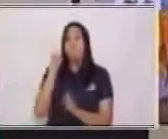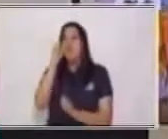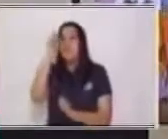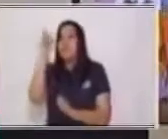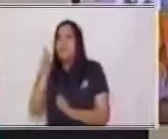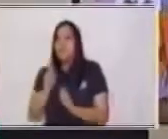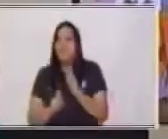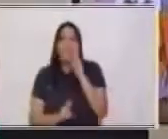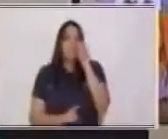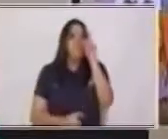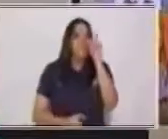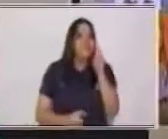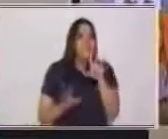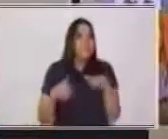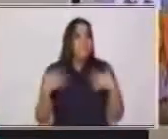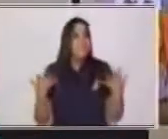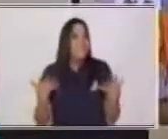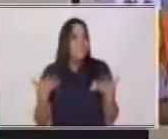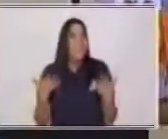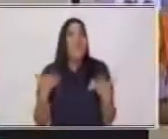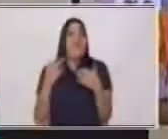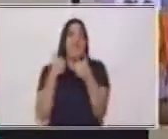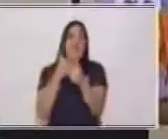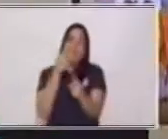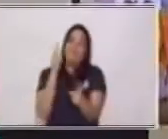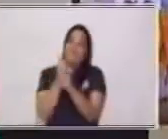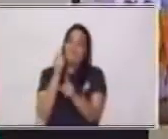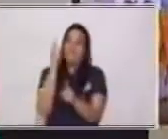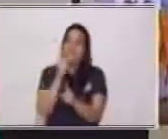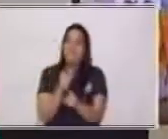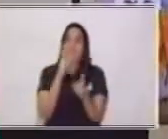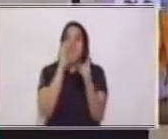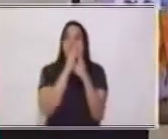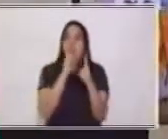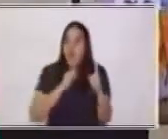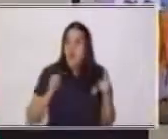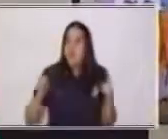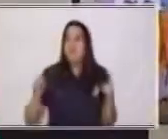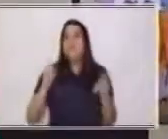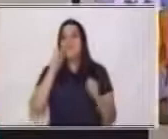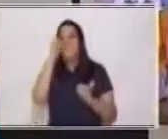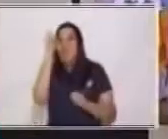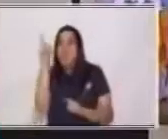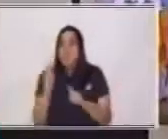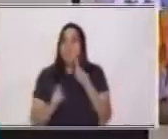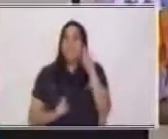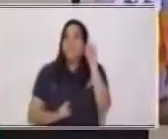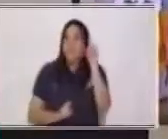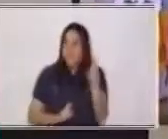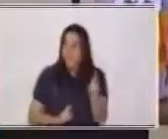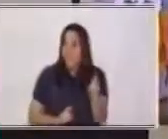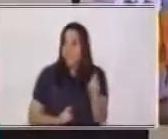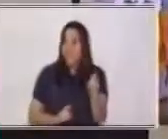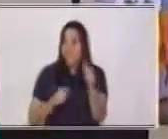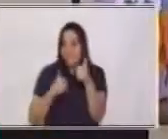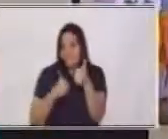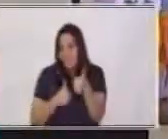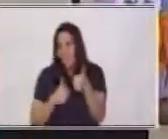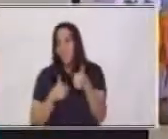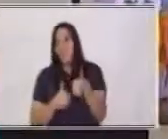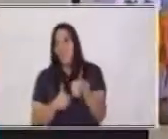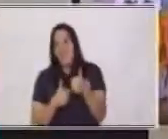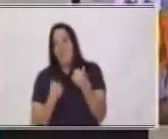es. Exacto, es una oración interrogativa. Muy bien,